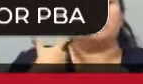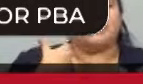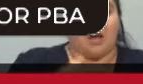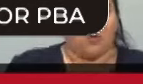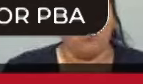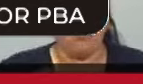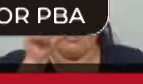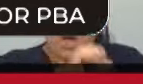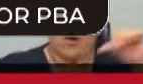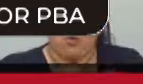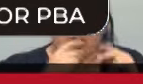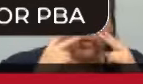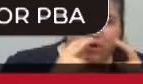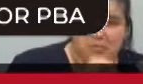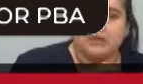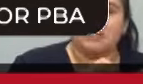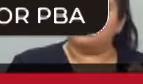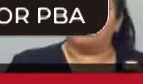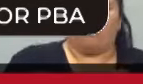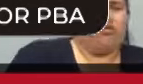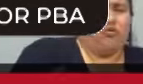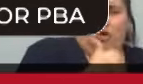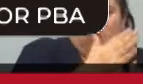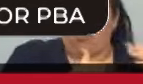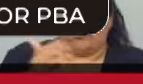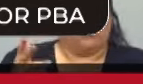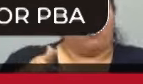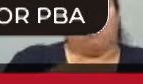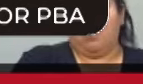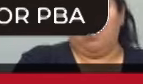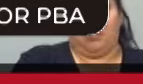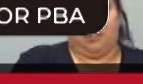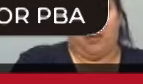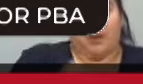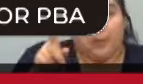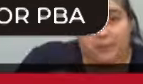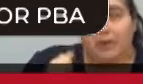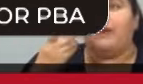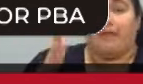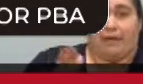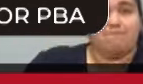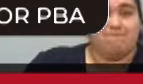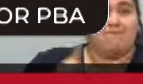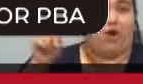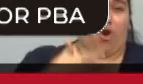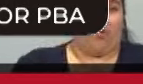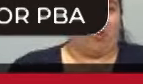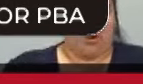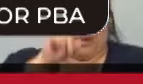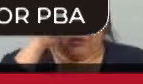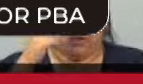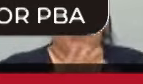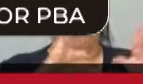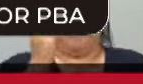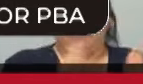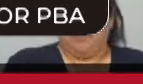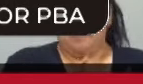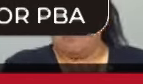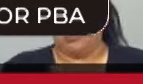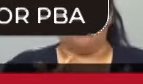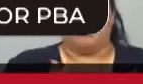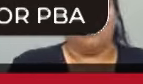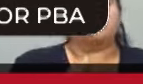de investigación, todo parado. Hoy todo parado, deudas del gobierno nacional. 1.000 obras que totalizan 4,5 millones